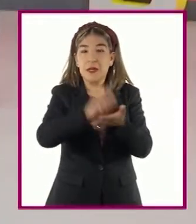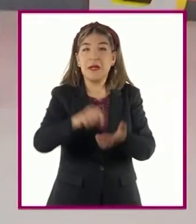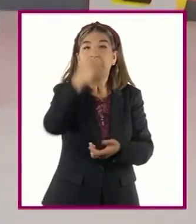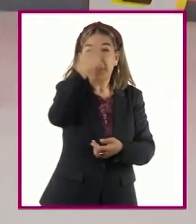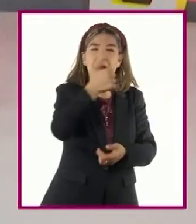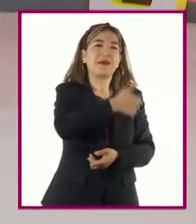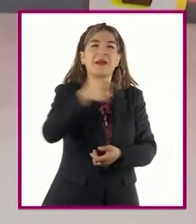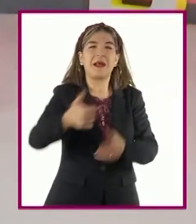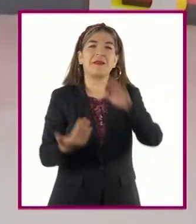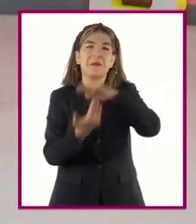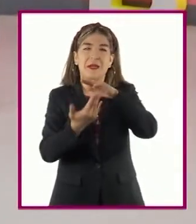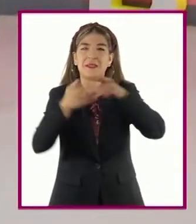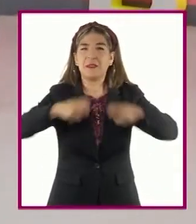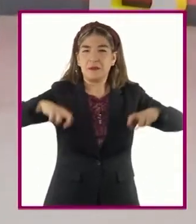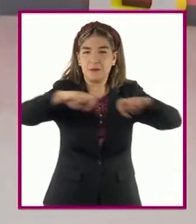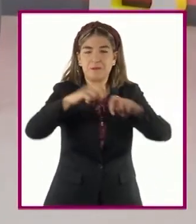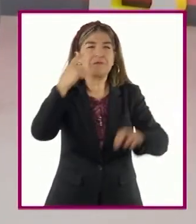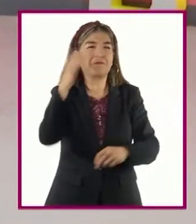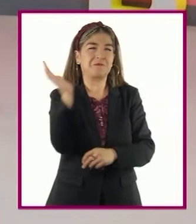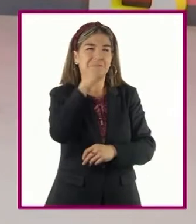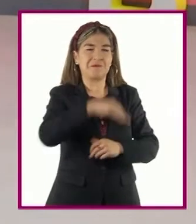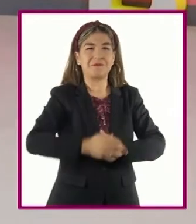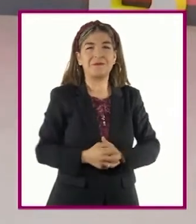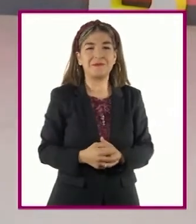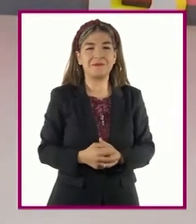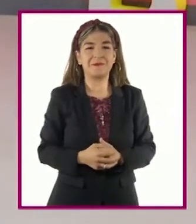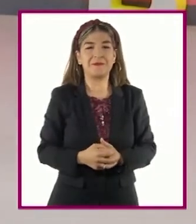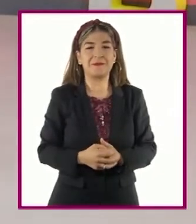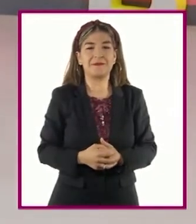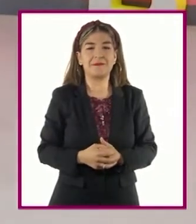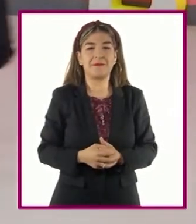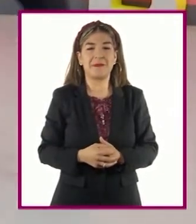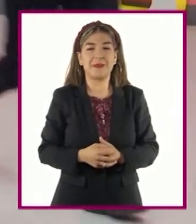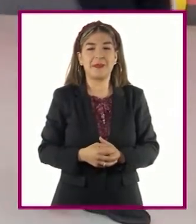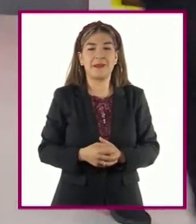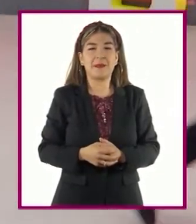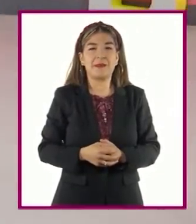partes de la mesa redonda. Acompáñenme.